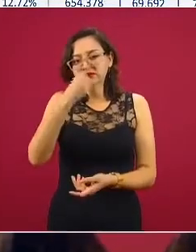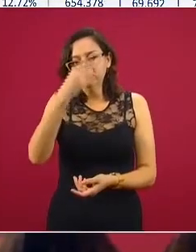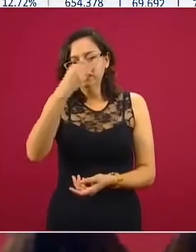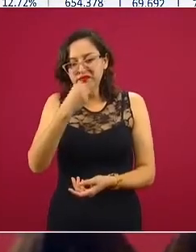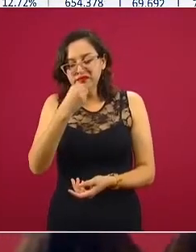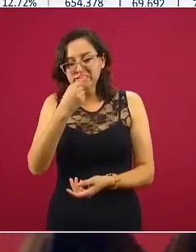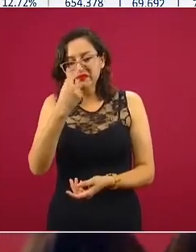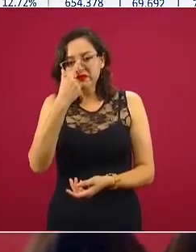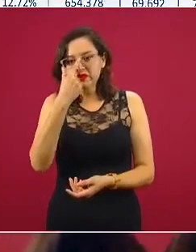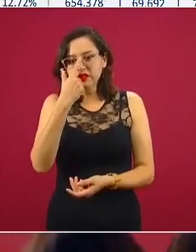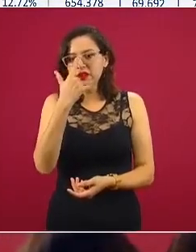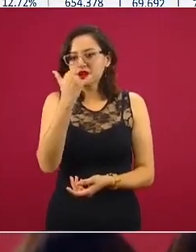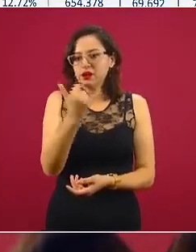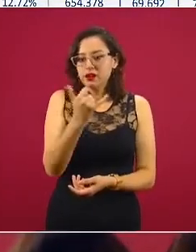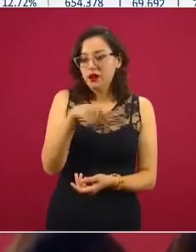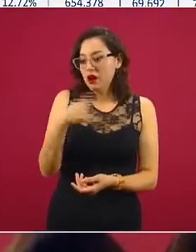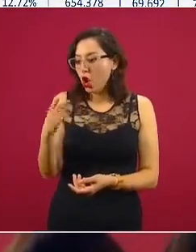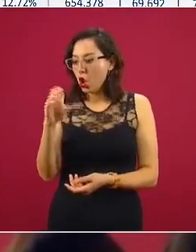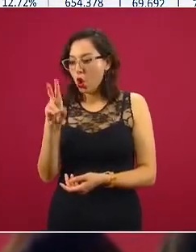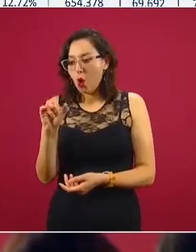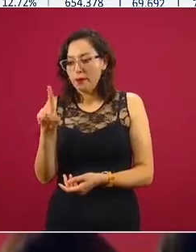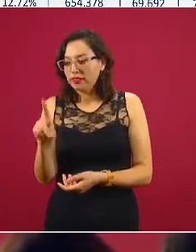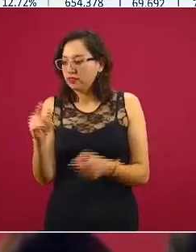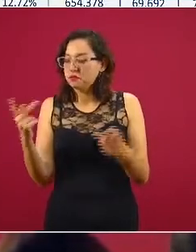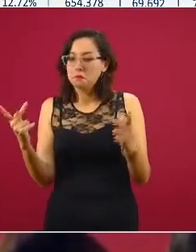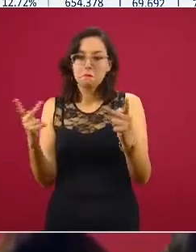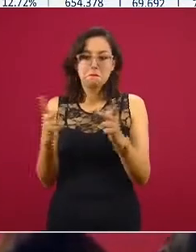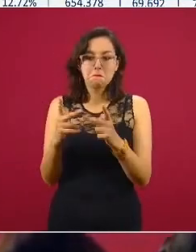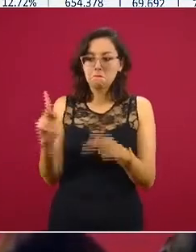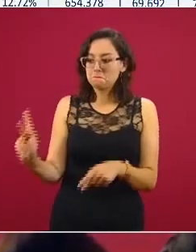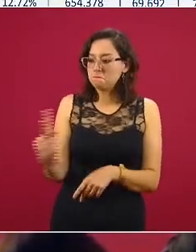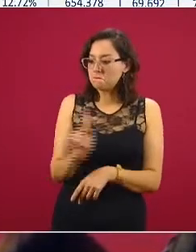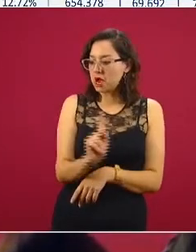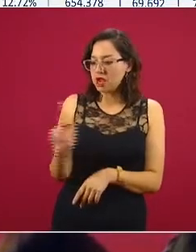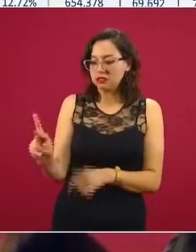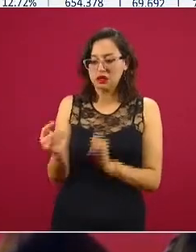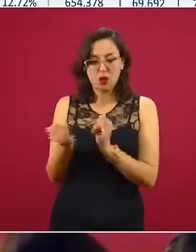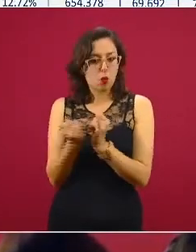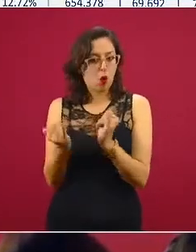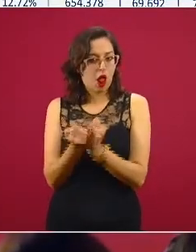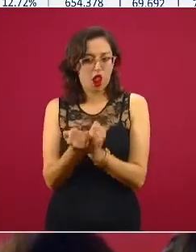del síndrome clínico de COVID. Es una definición casi idéntica.